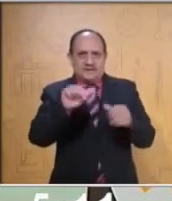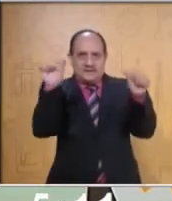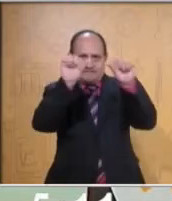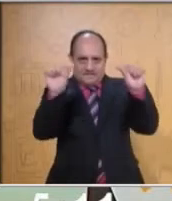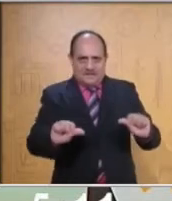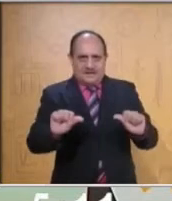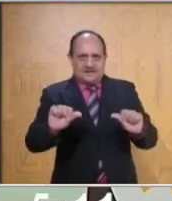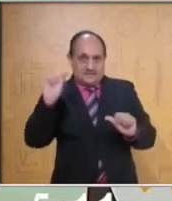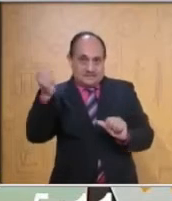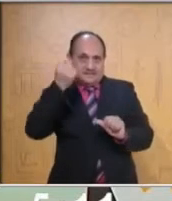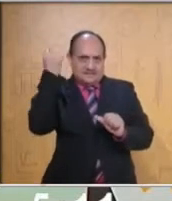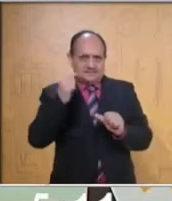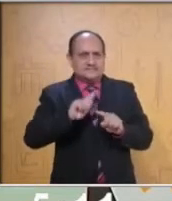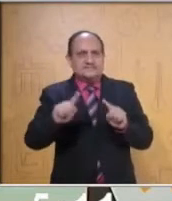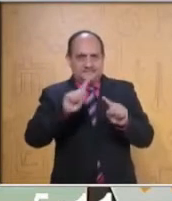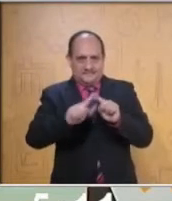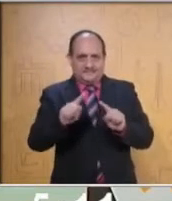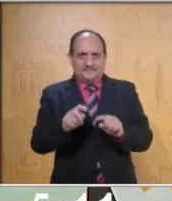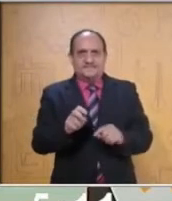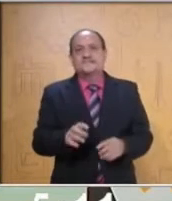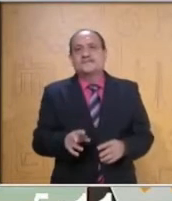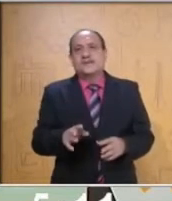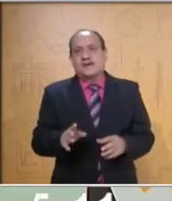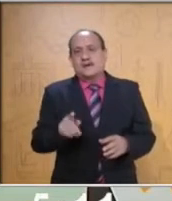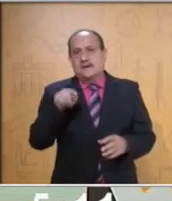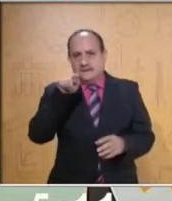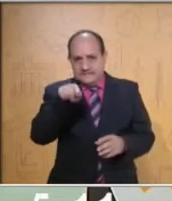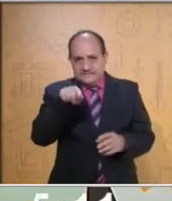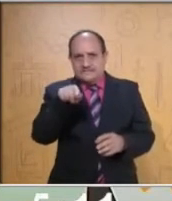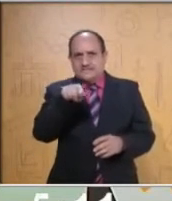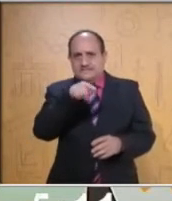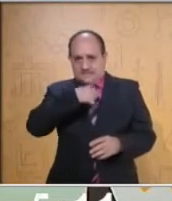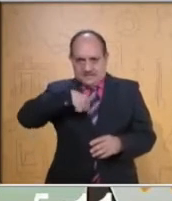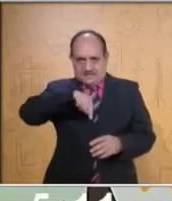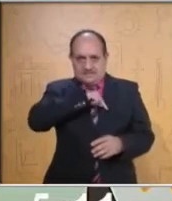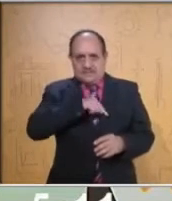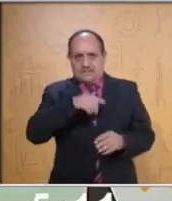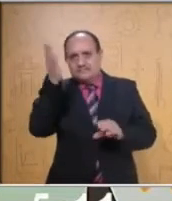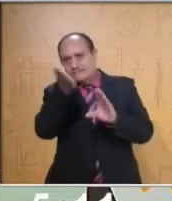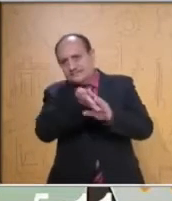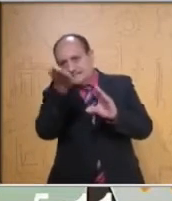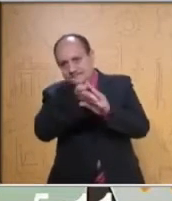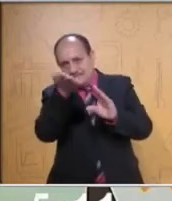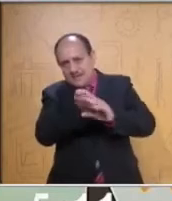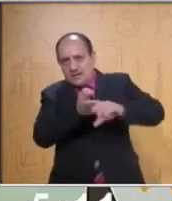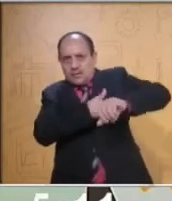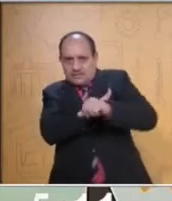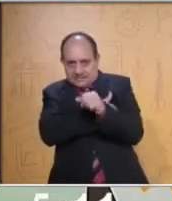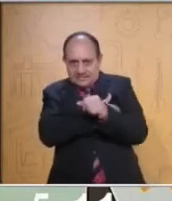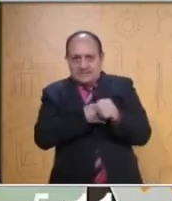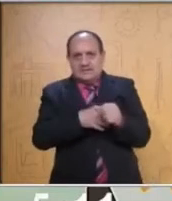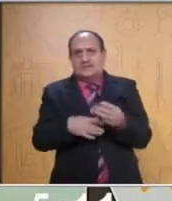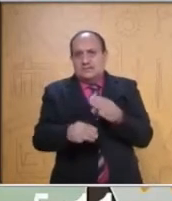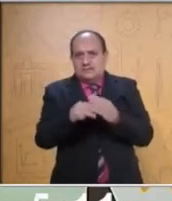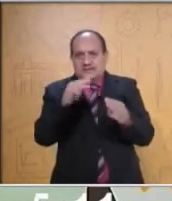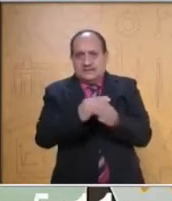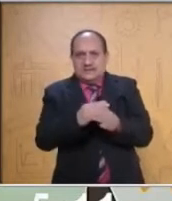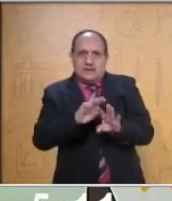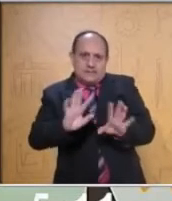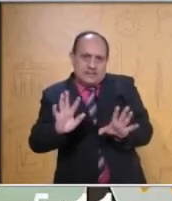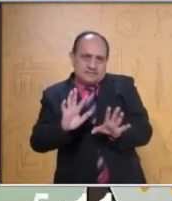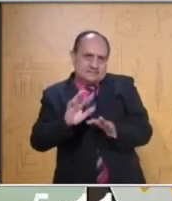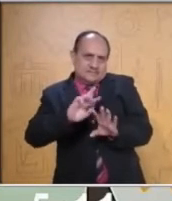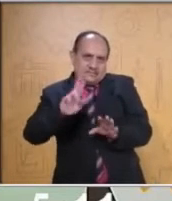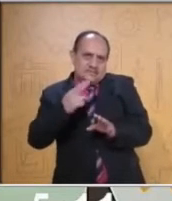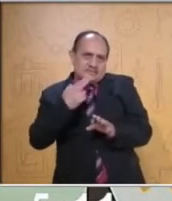las tecnológicas, etcétera. Entonces, ahí es donde nosotros vamos a guardar todos estos materiales que nos van a servir para